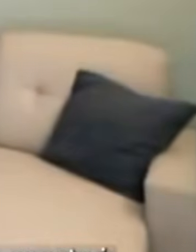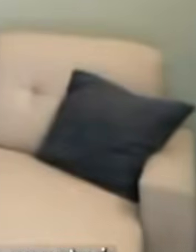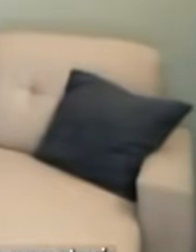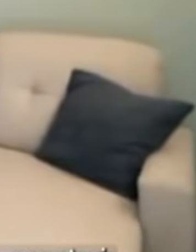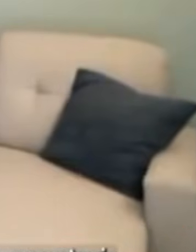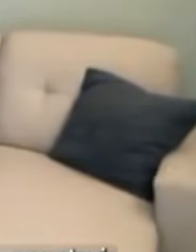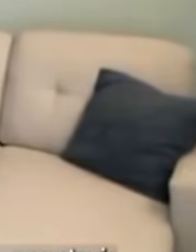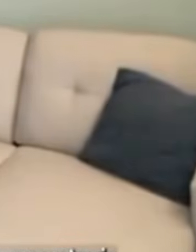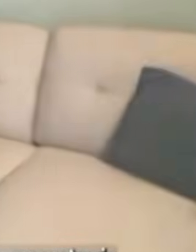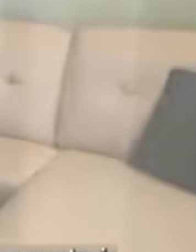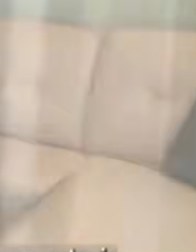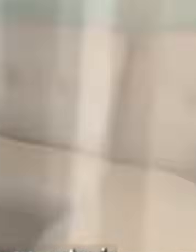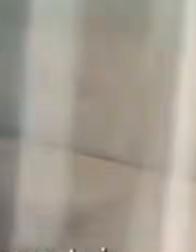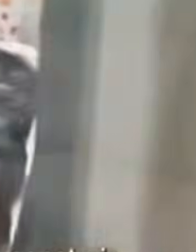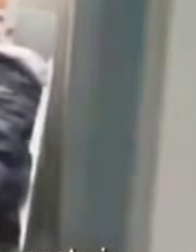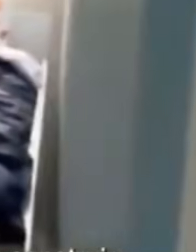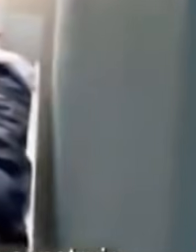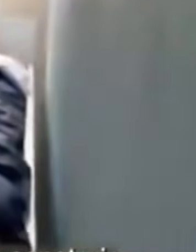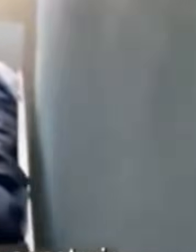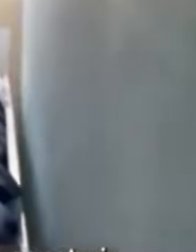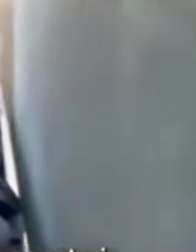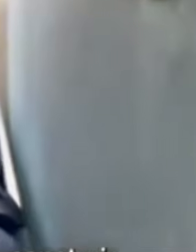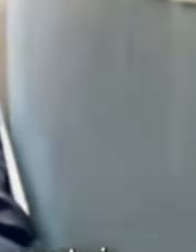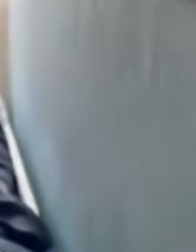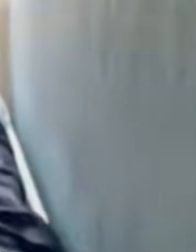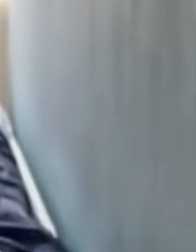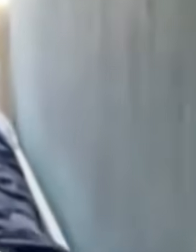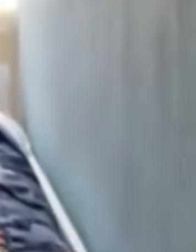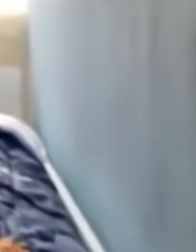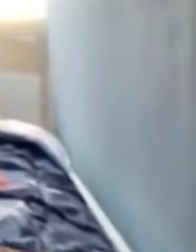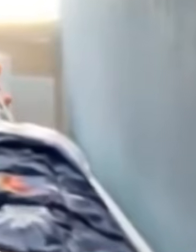todo el equipo a que íbamos a construir